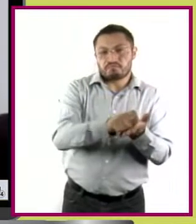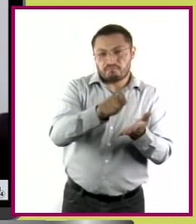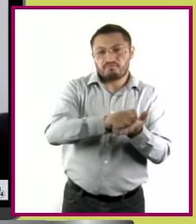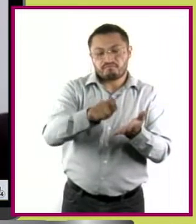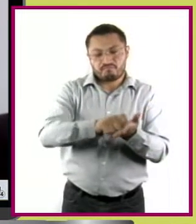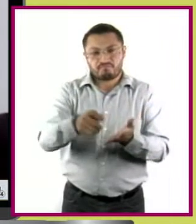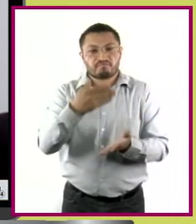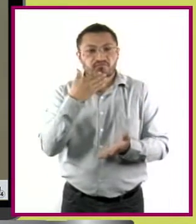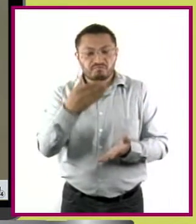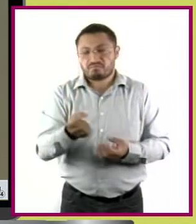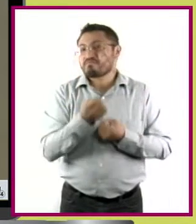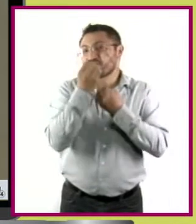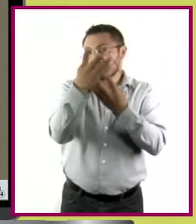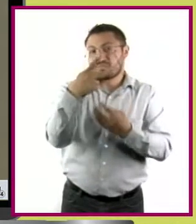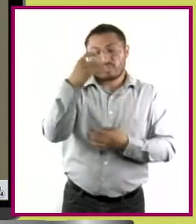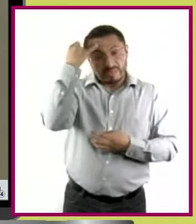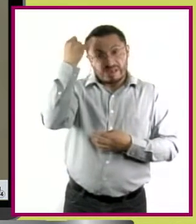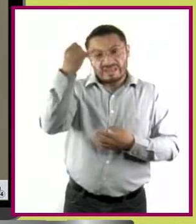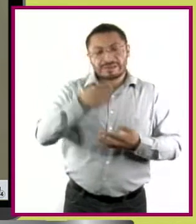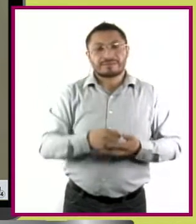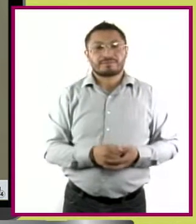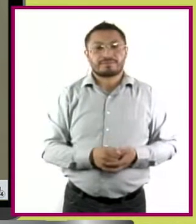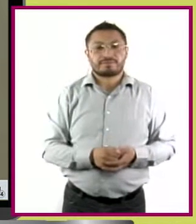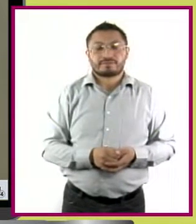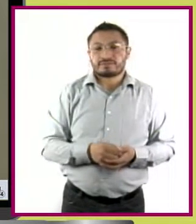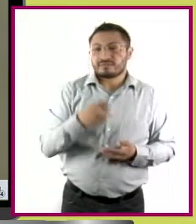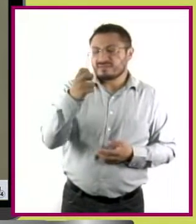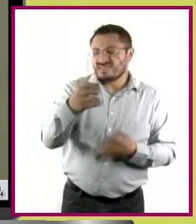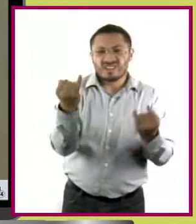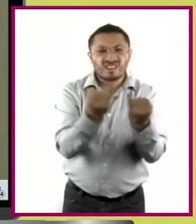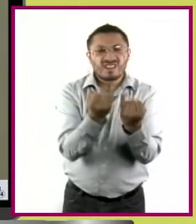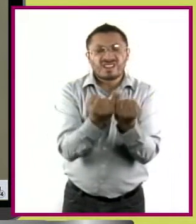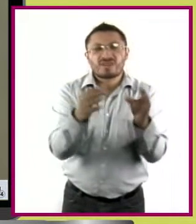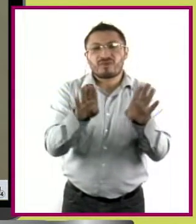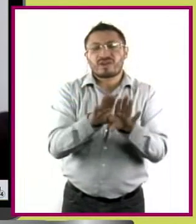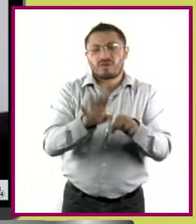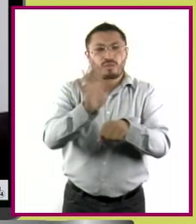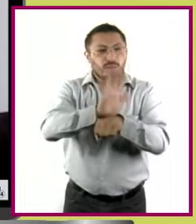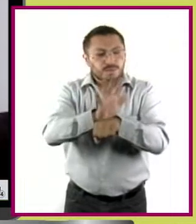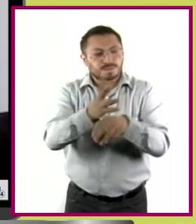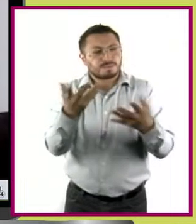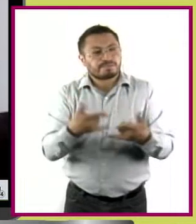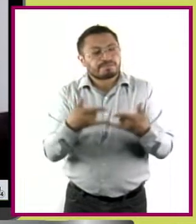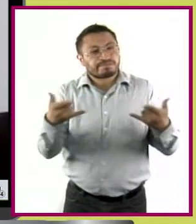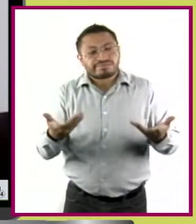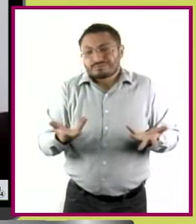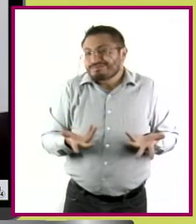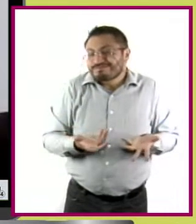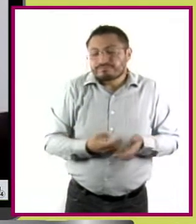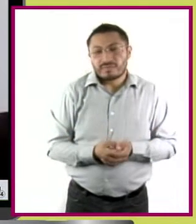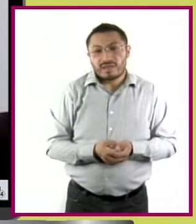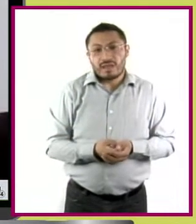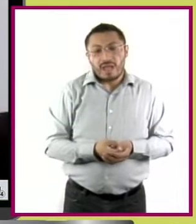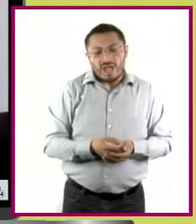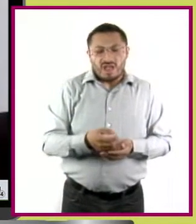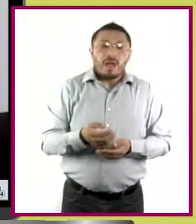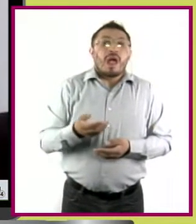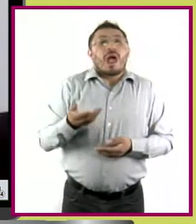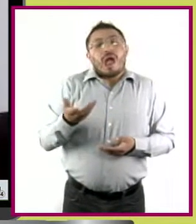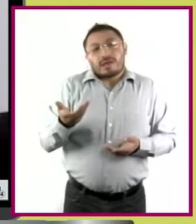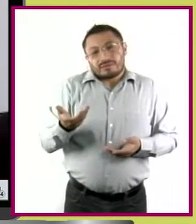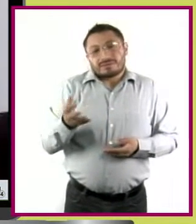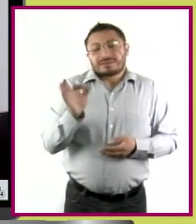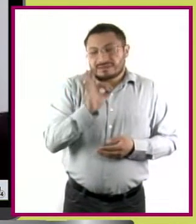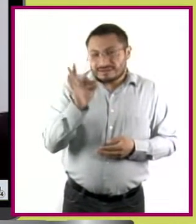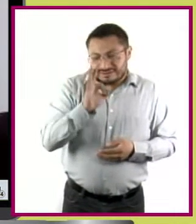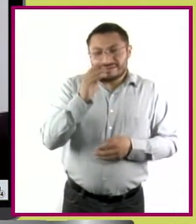un ensayo literario. Oye, ¿y el ensayo es el equivalente del documental en el cine? Inclusive podría decir que todas